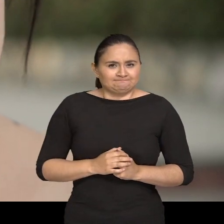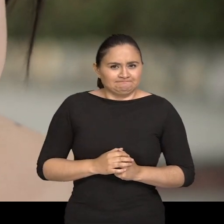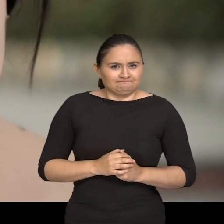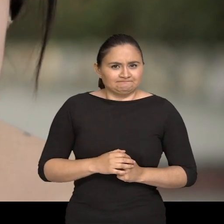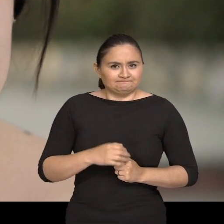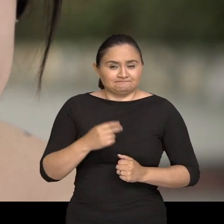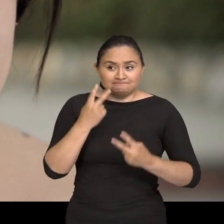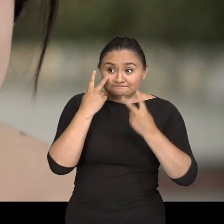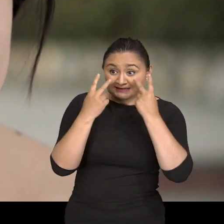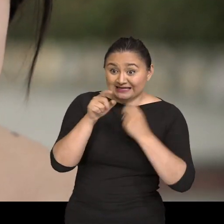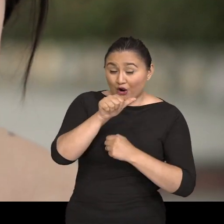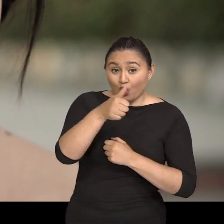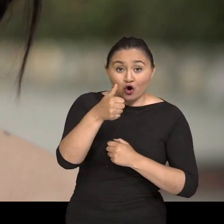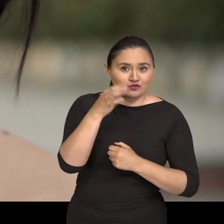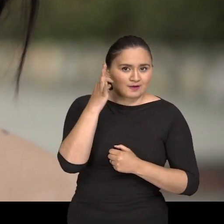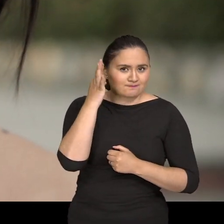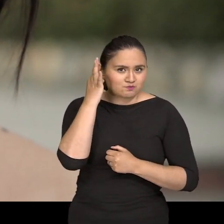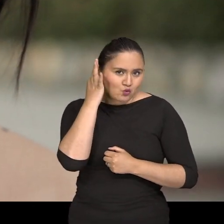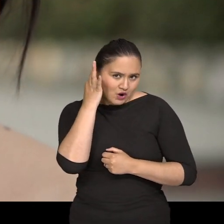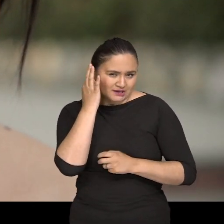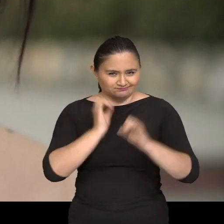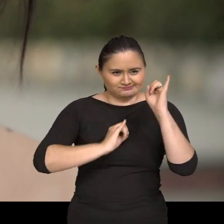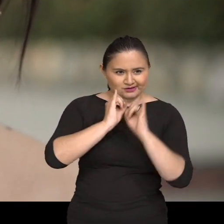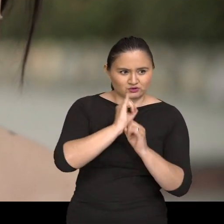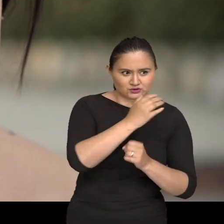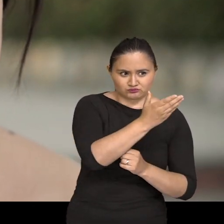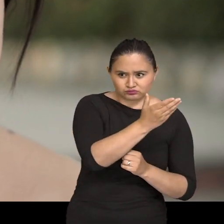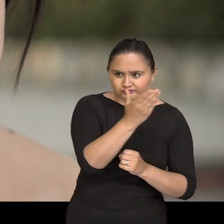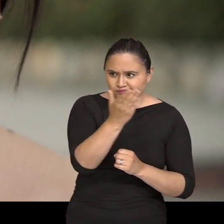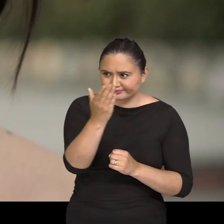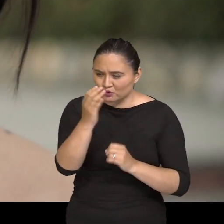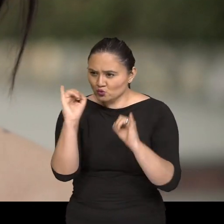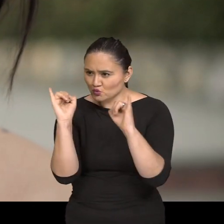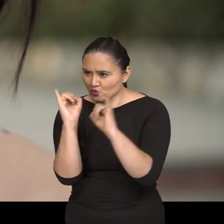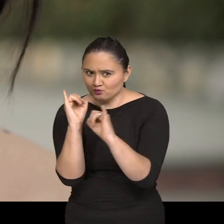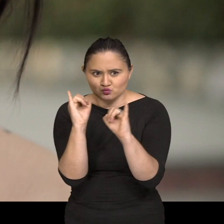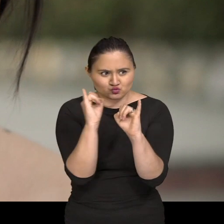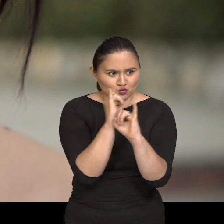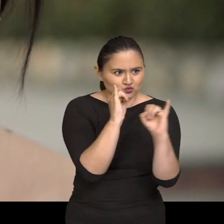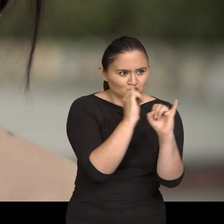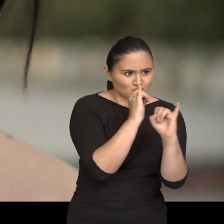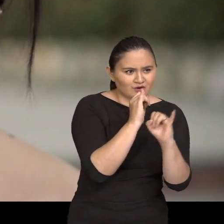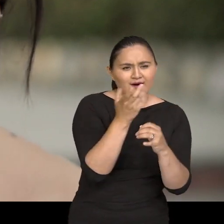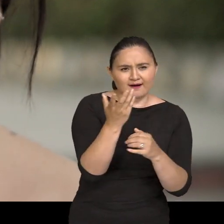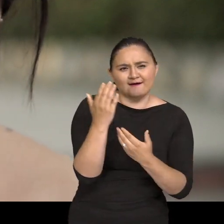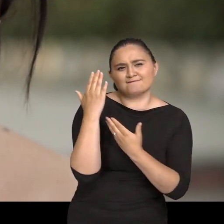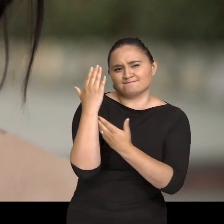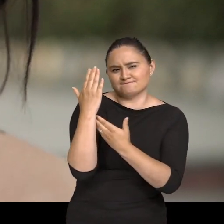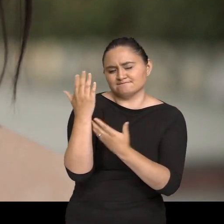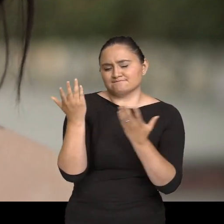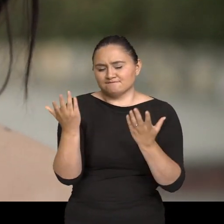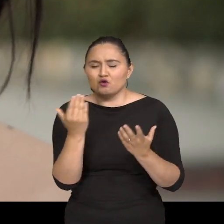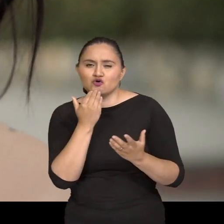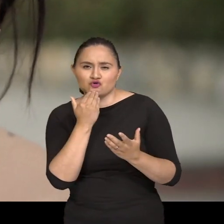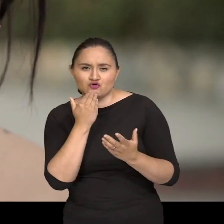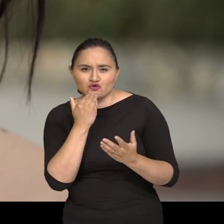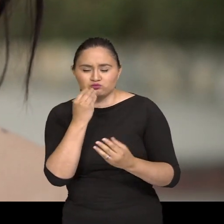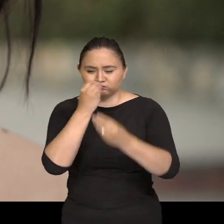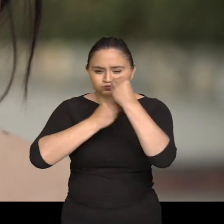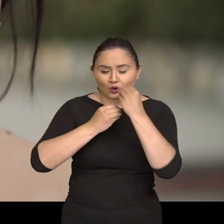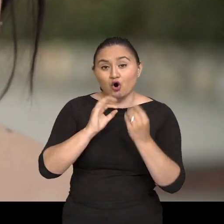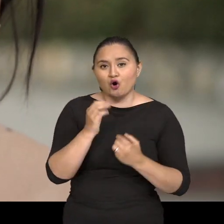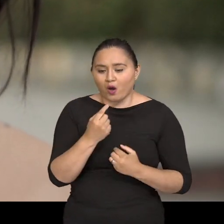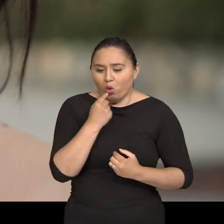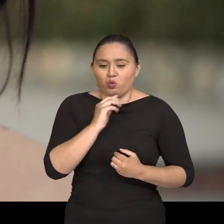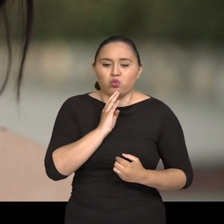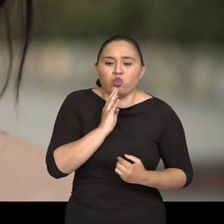yo veía a las demás chicas y eso entonces estaba de moda de la bulimia de vomitar y yo cada vez que